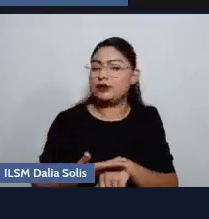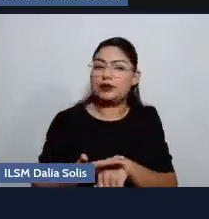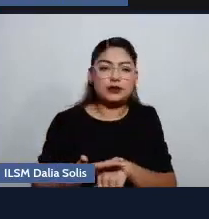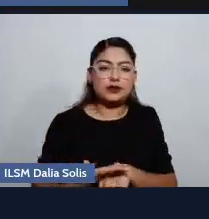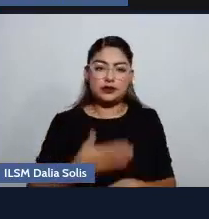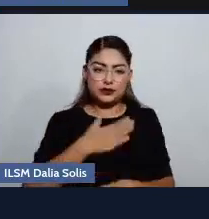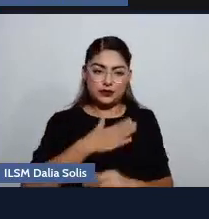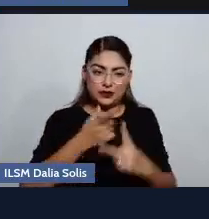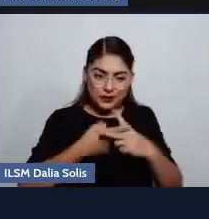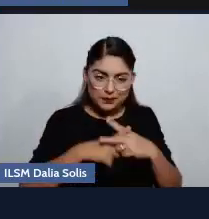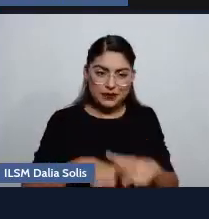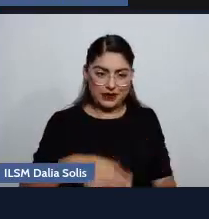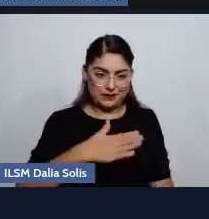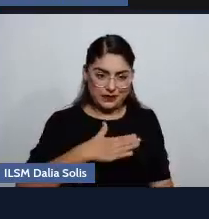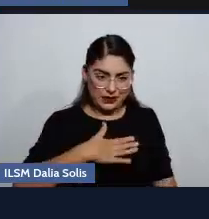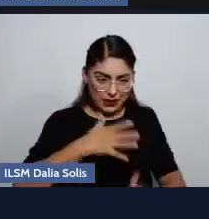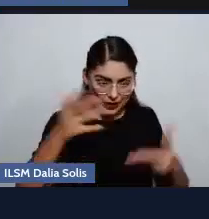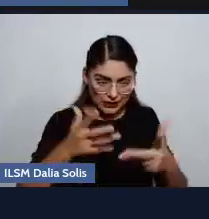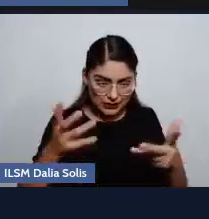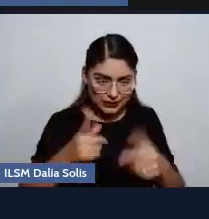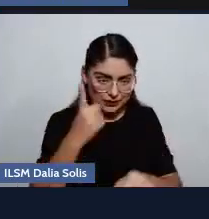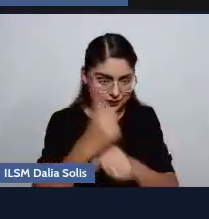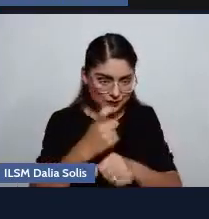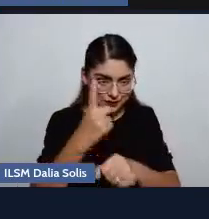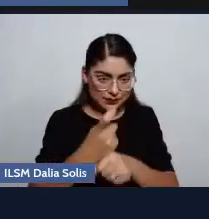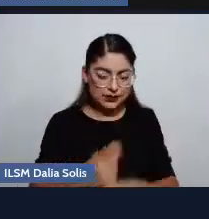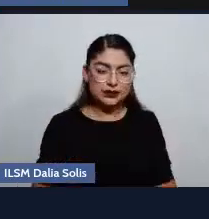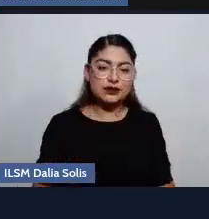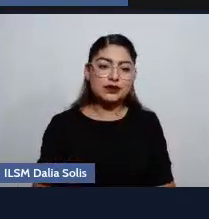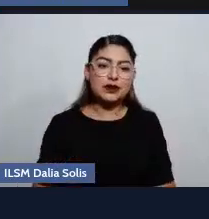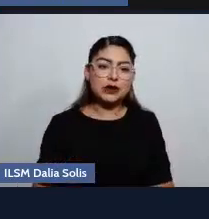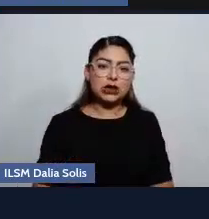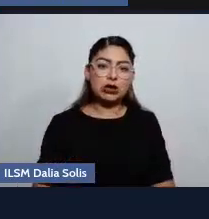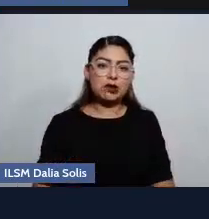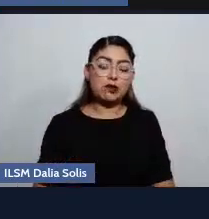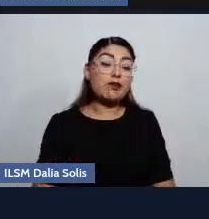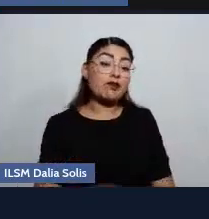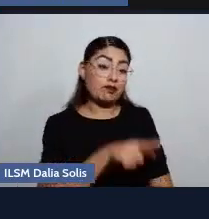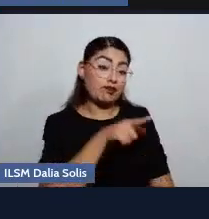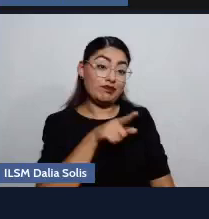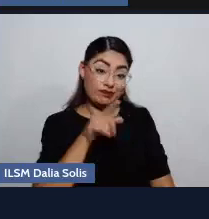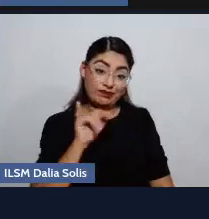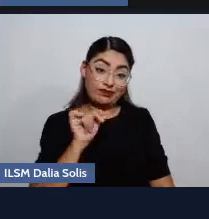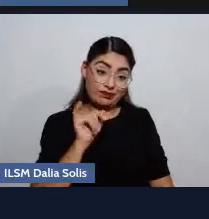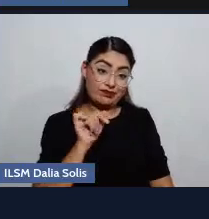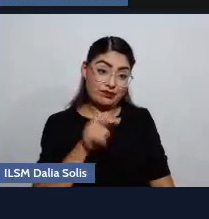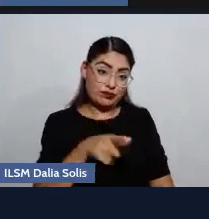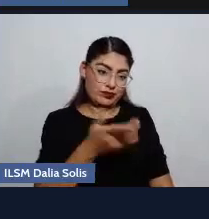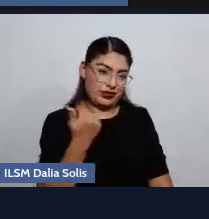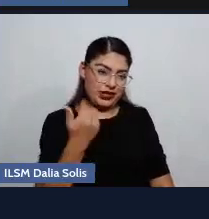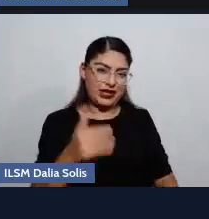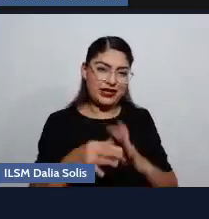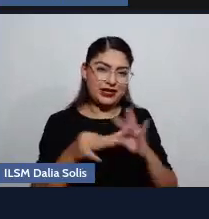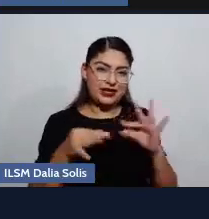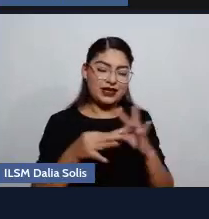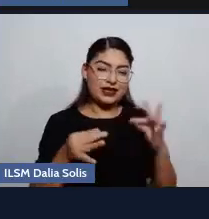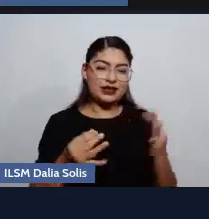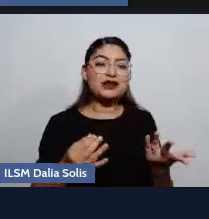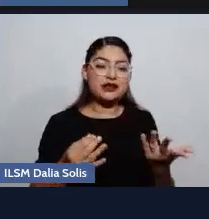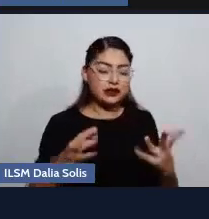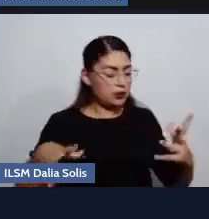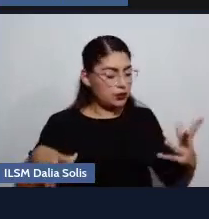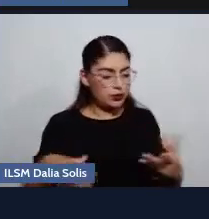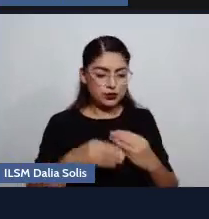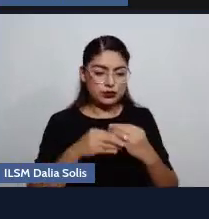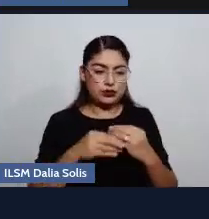es, y es un trabajo en conjunto, como lo mencionabas tú al principio, parte la aporta el gobierno